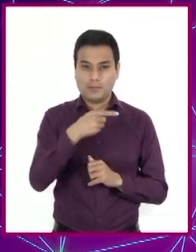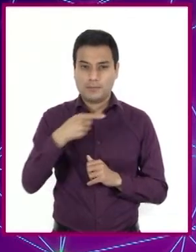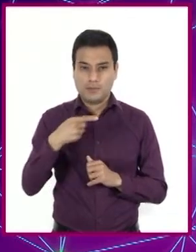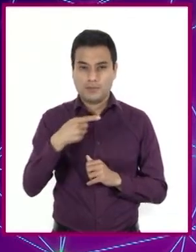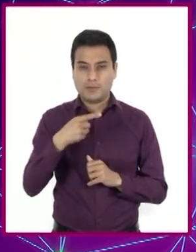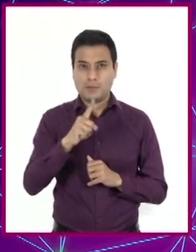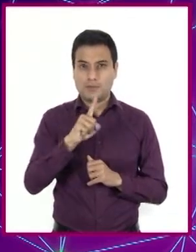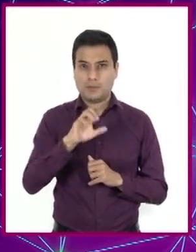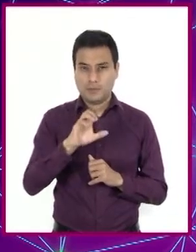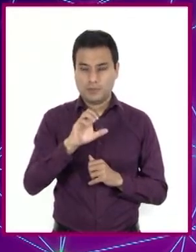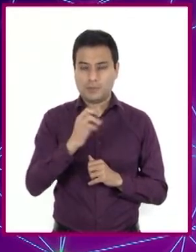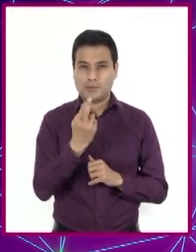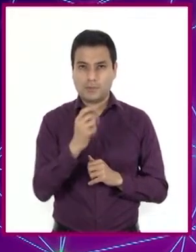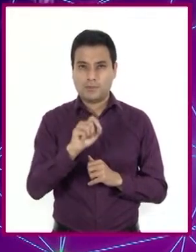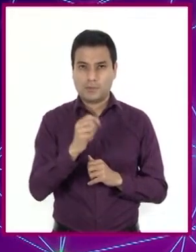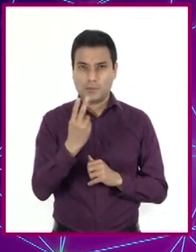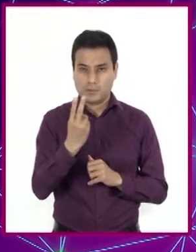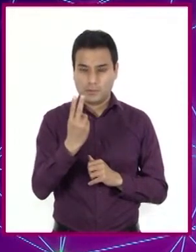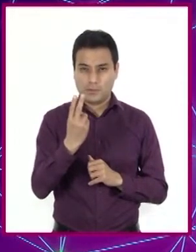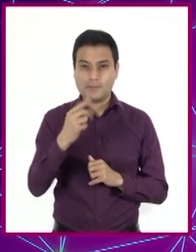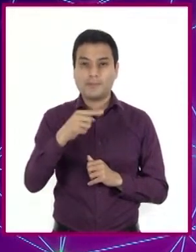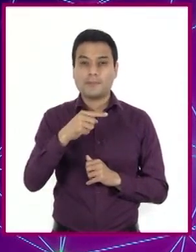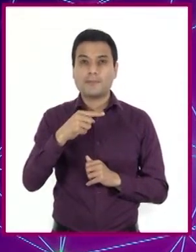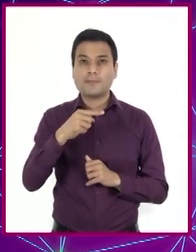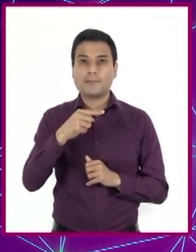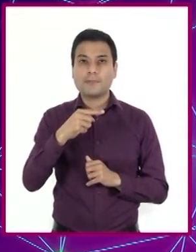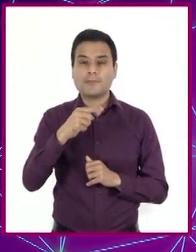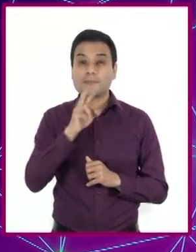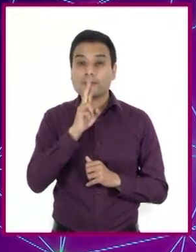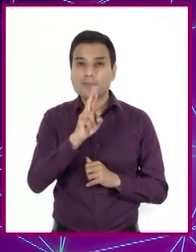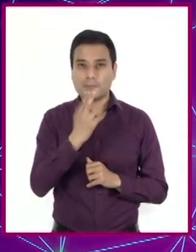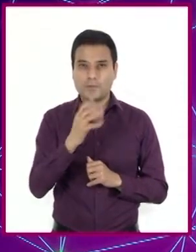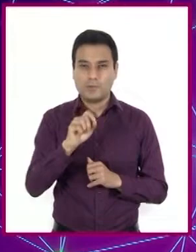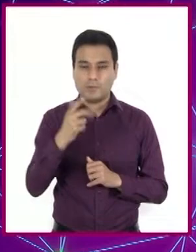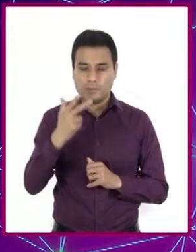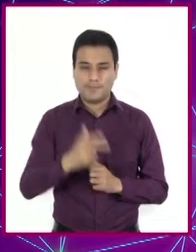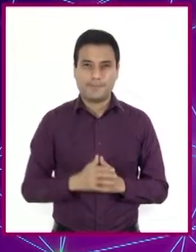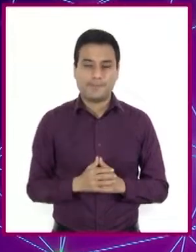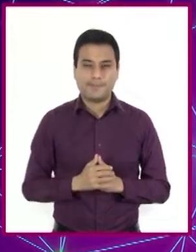menos 125.2 es igual a 5.8.